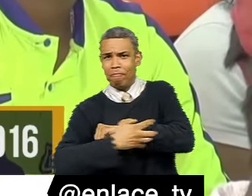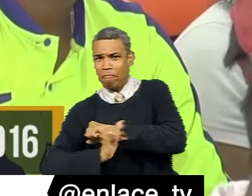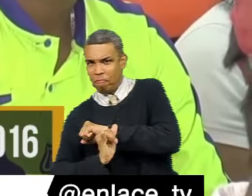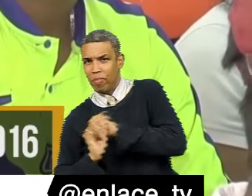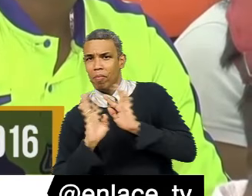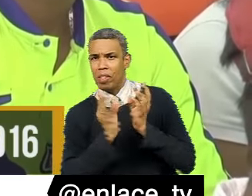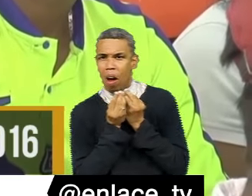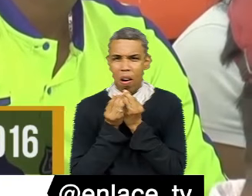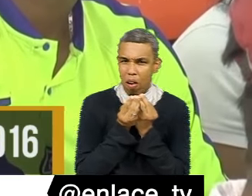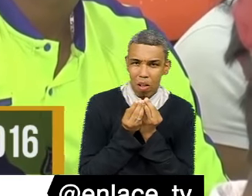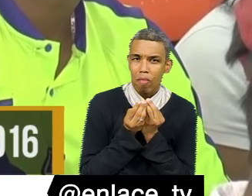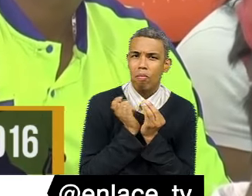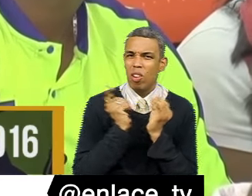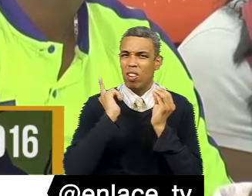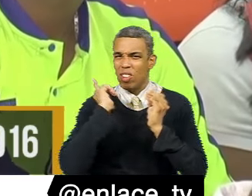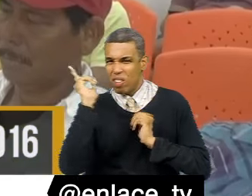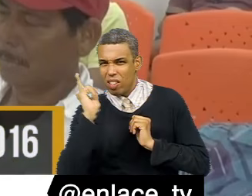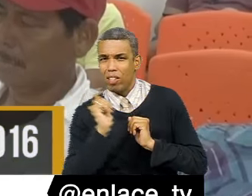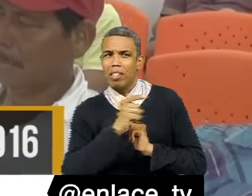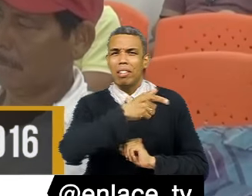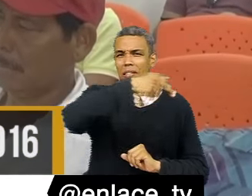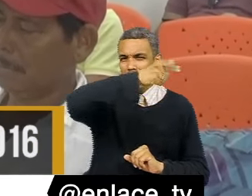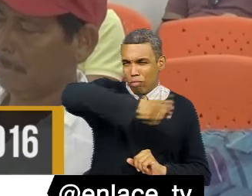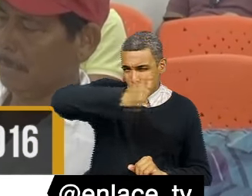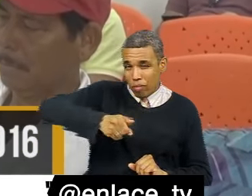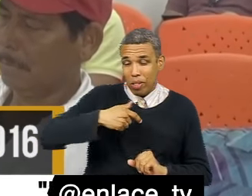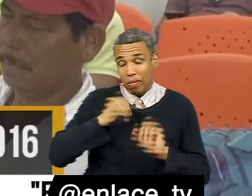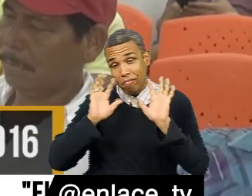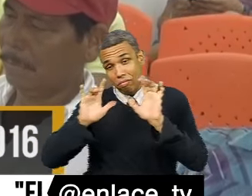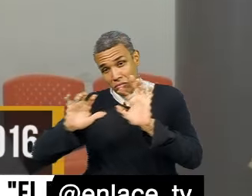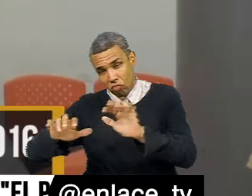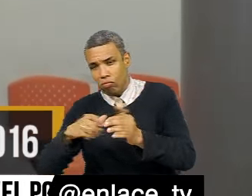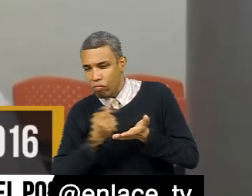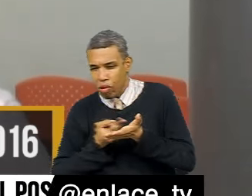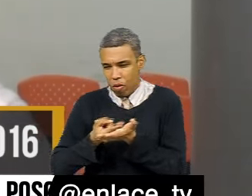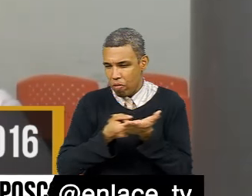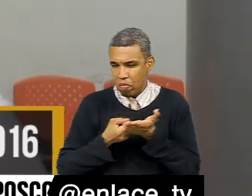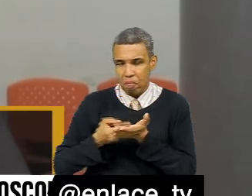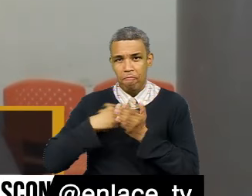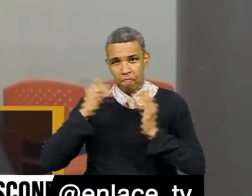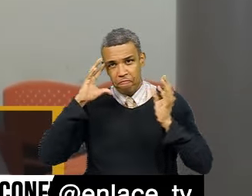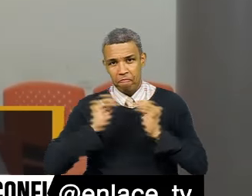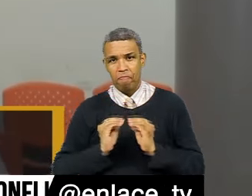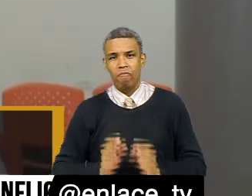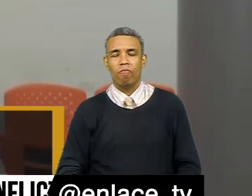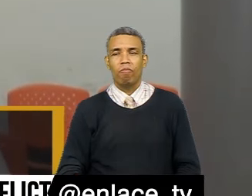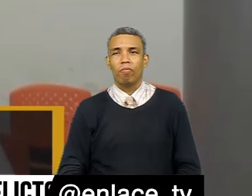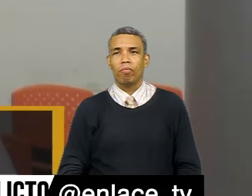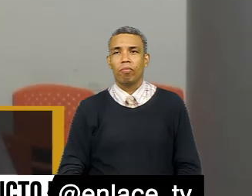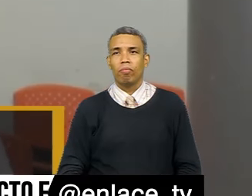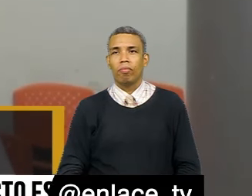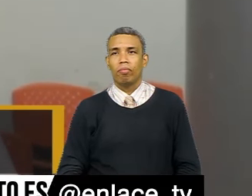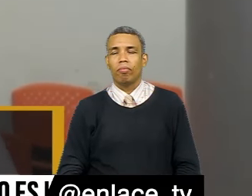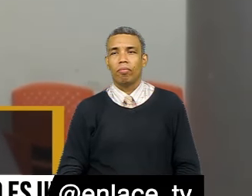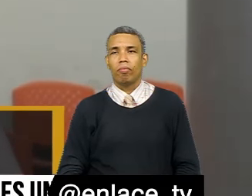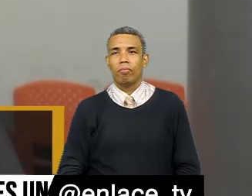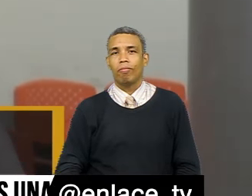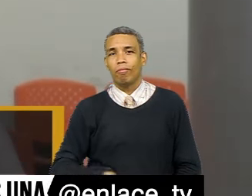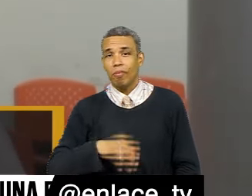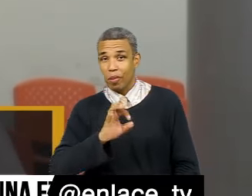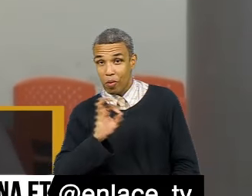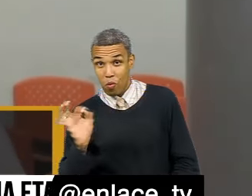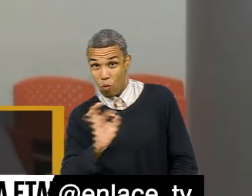líderes comunales y otros funcionarios de dependencias del municipio. Pues la verdad, los pelados y las muchachas